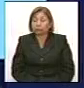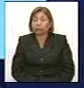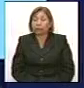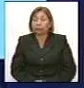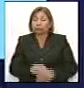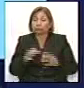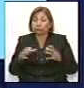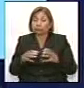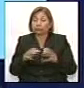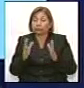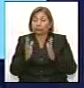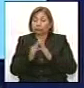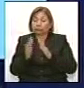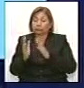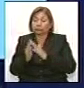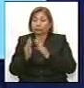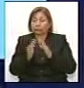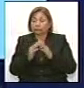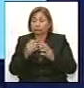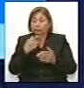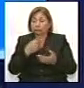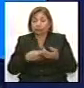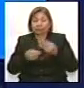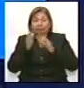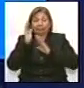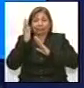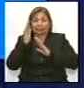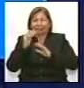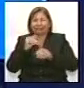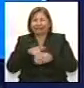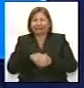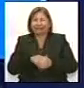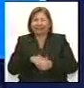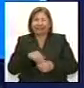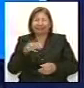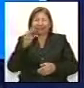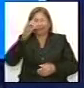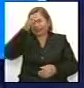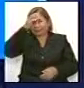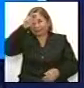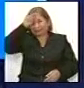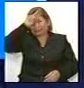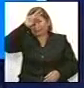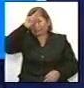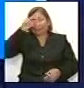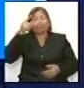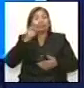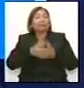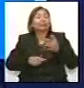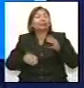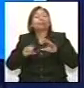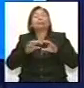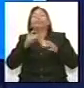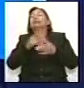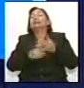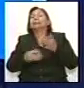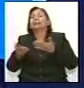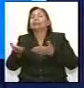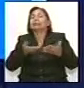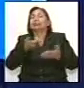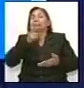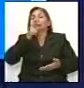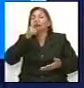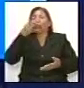La Comisión de Vivienda realizó una audiencia pública en la ciudad de Cusco para analizar la situación del servicio de agua